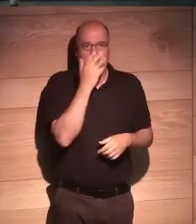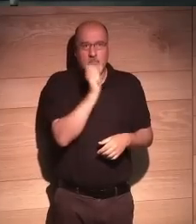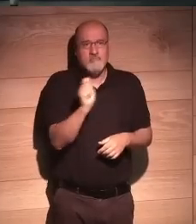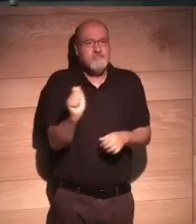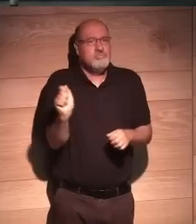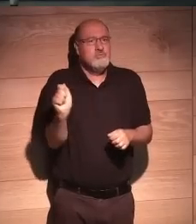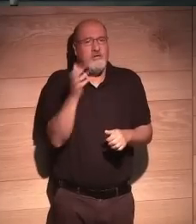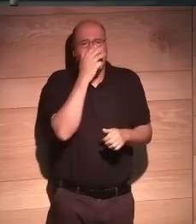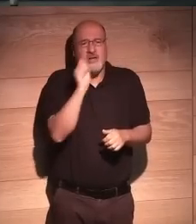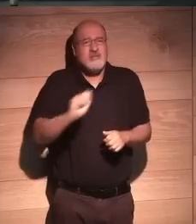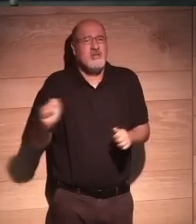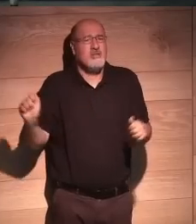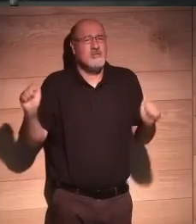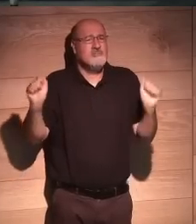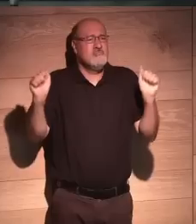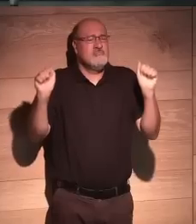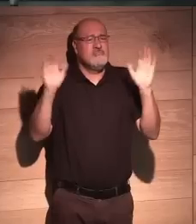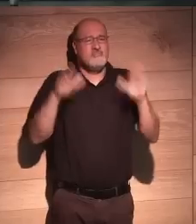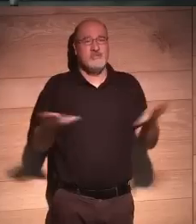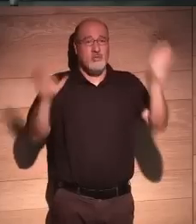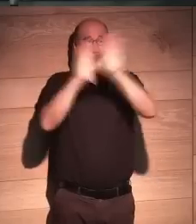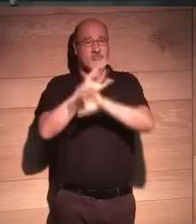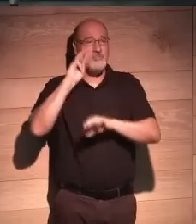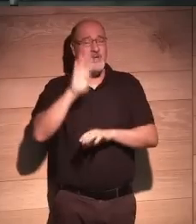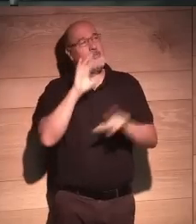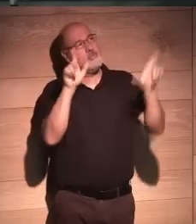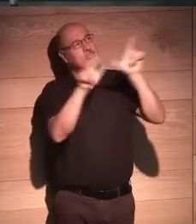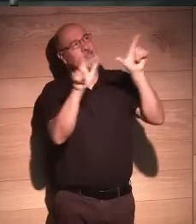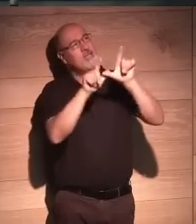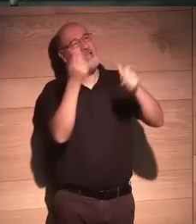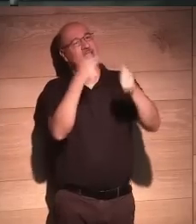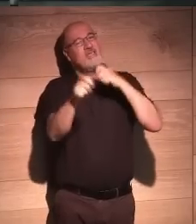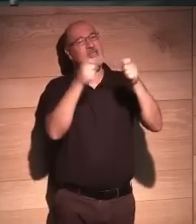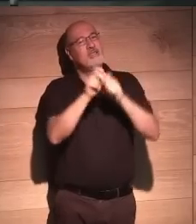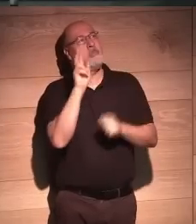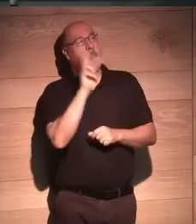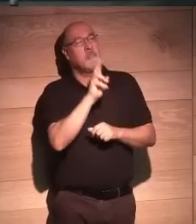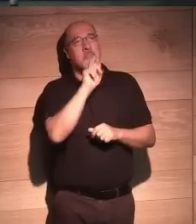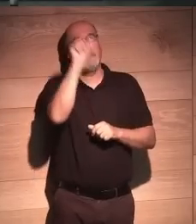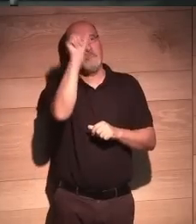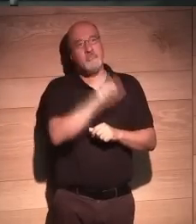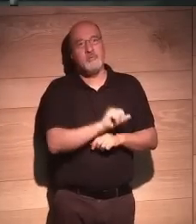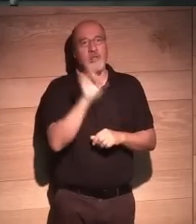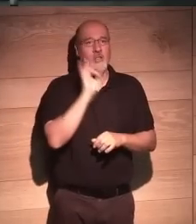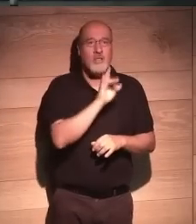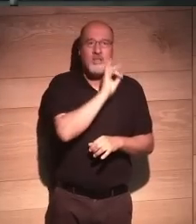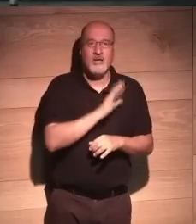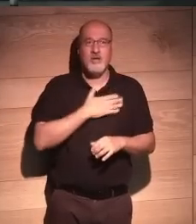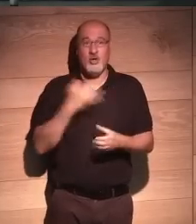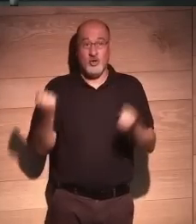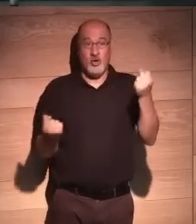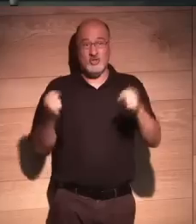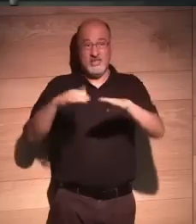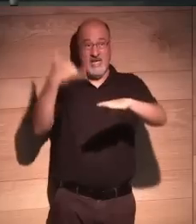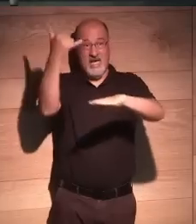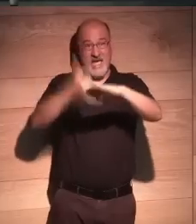noche cuando no te voy a dormir, pero luego ya me he enganchado y me duermo a las 5 de la mañana viendo la teletienda, cómo le quitan arañazos a los coches, me